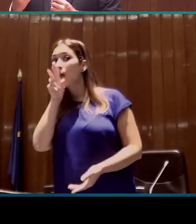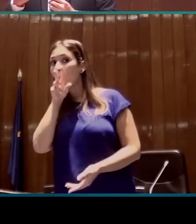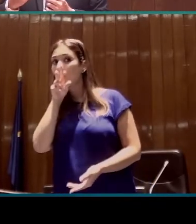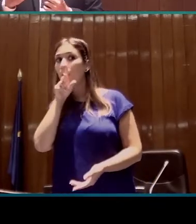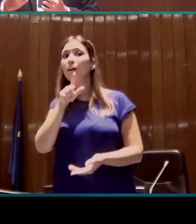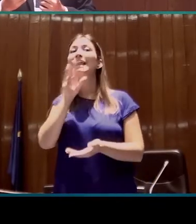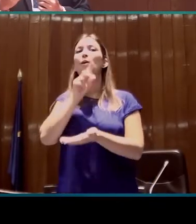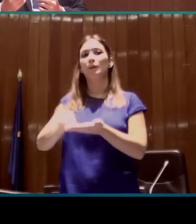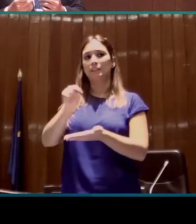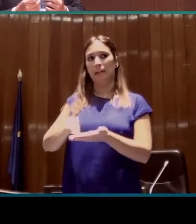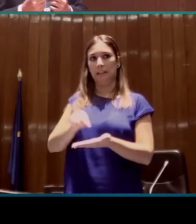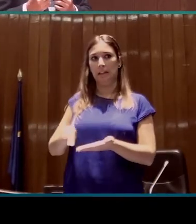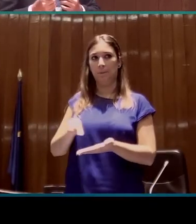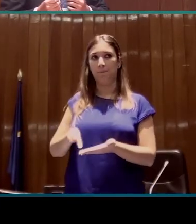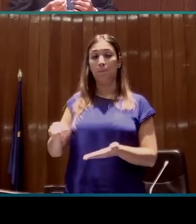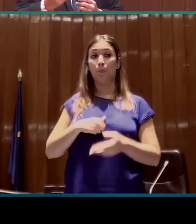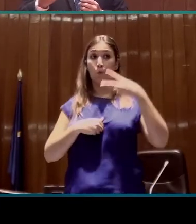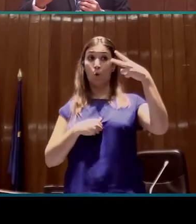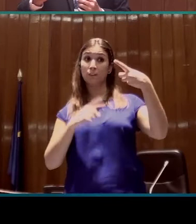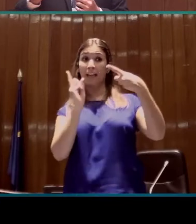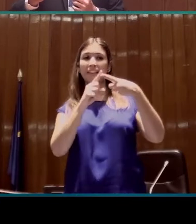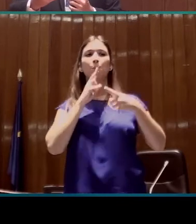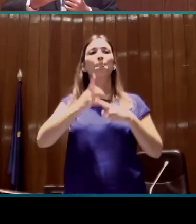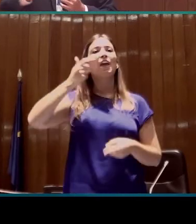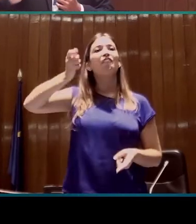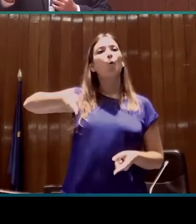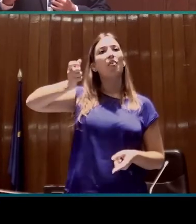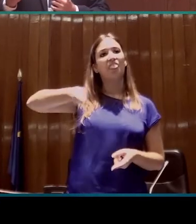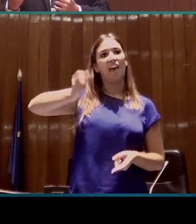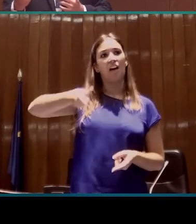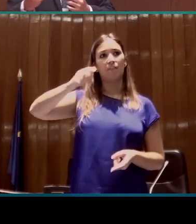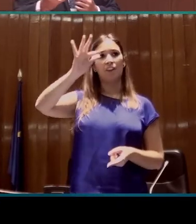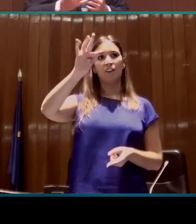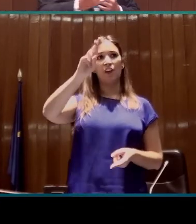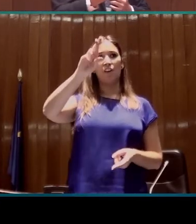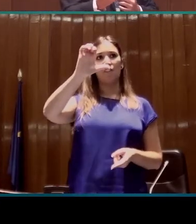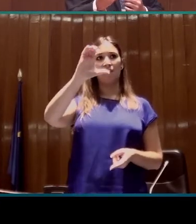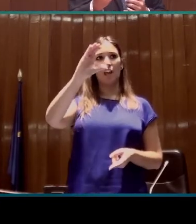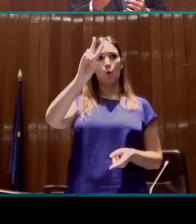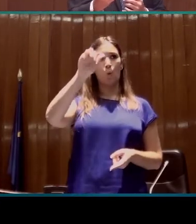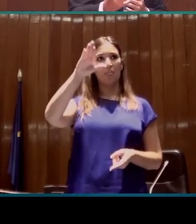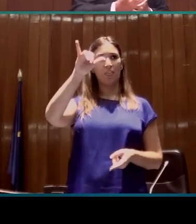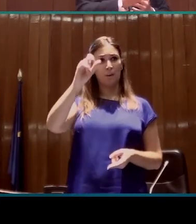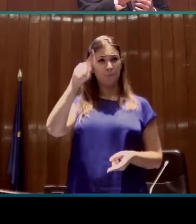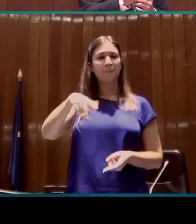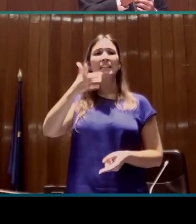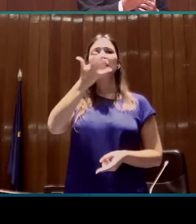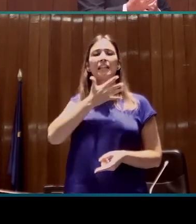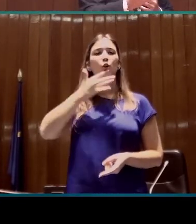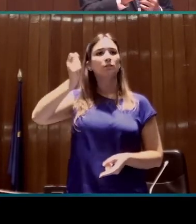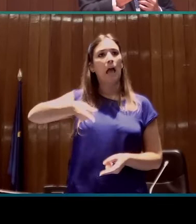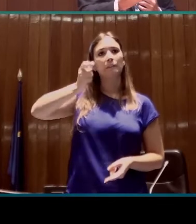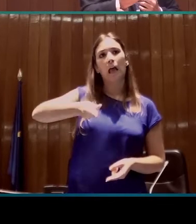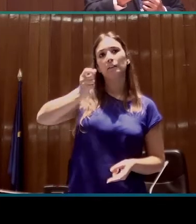de la lengua escrita. Uno de ellos es la frecuencia. Hay signos que son más frecuentes,